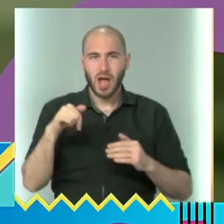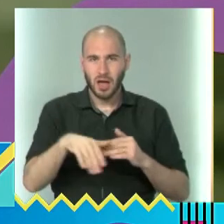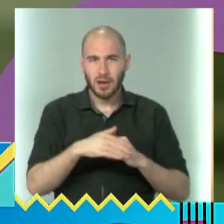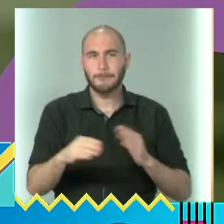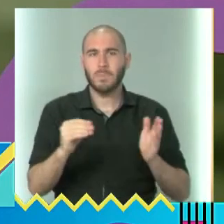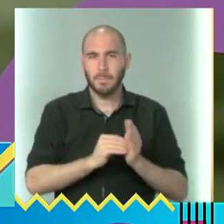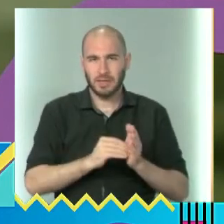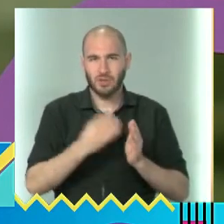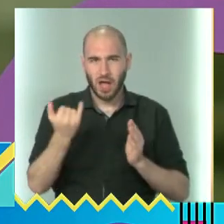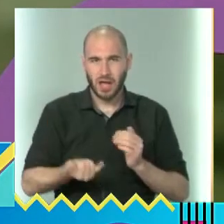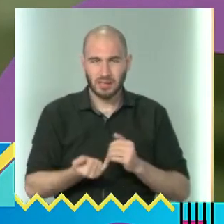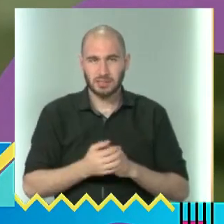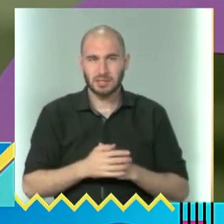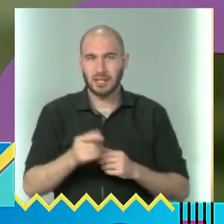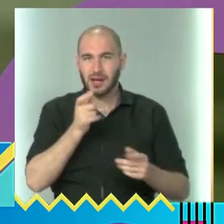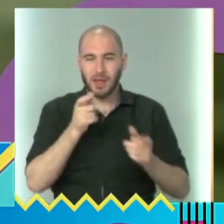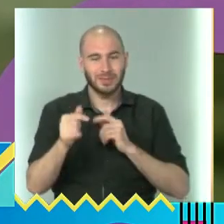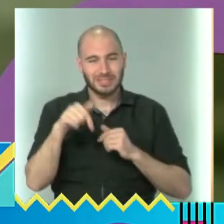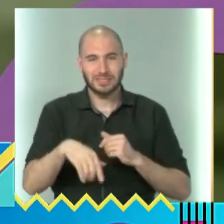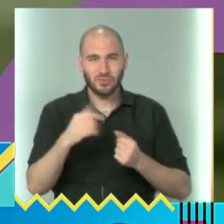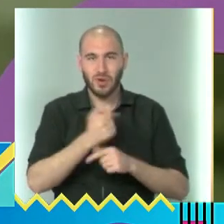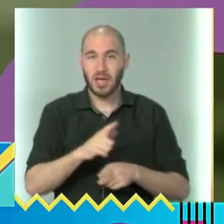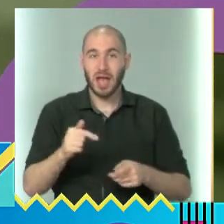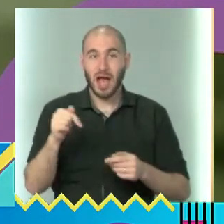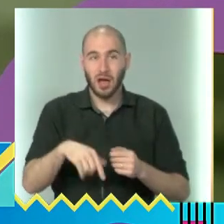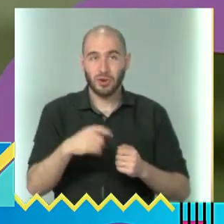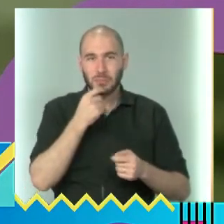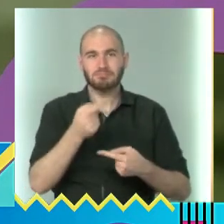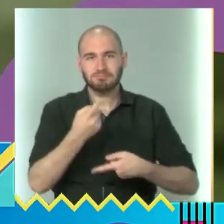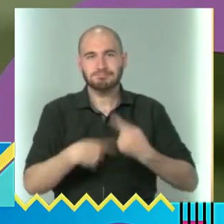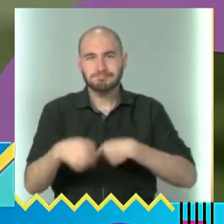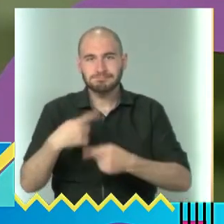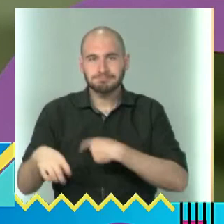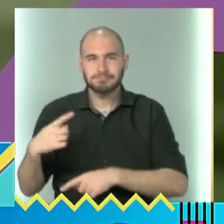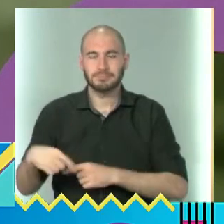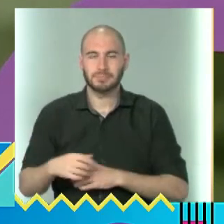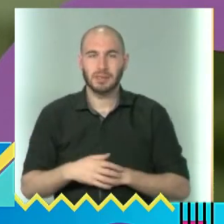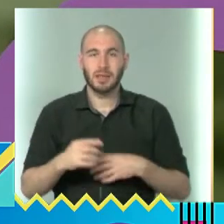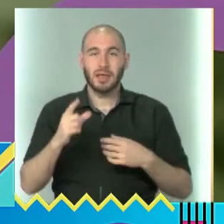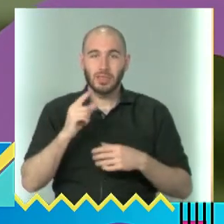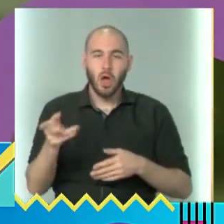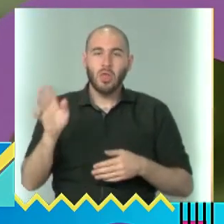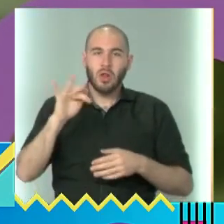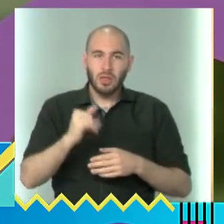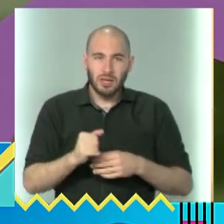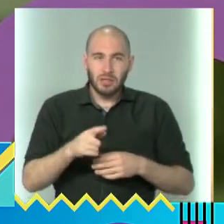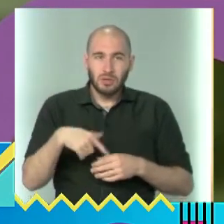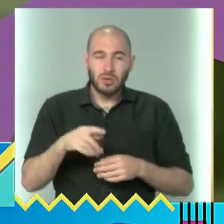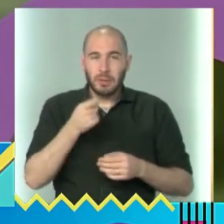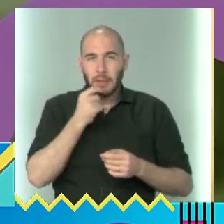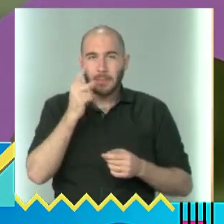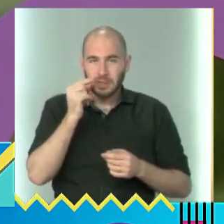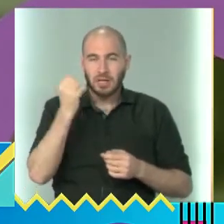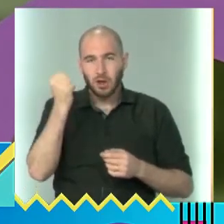un momento y no tenemos las respuestas ya. Está pasando que se están modificando un montón de cosas en el día a día desde nuestra rutina